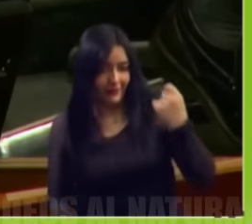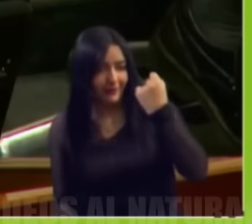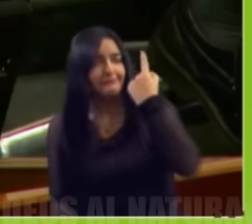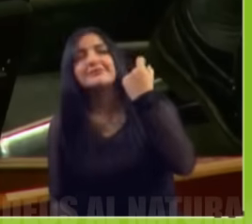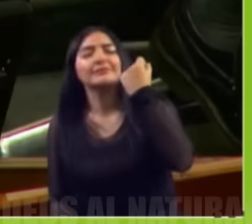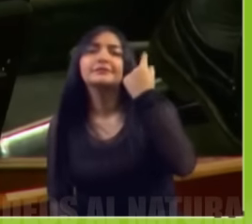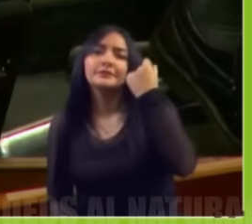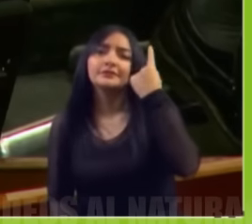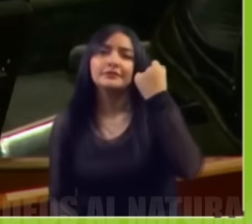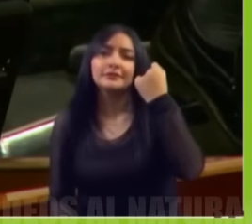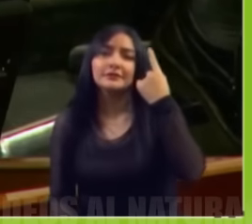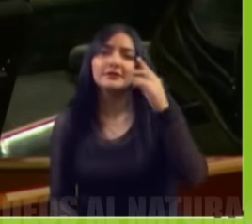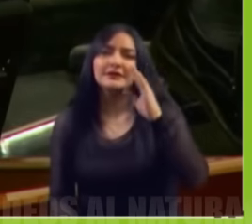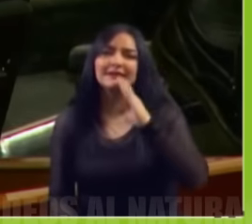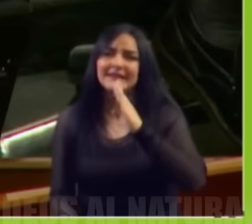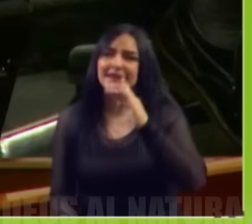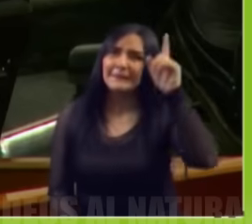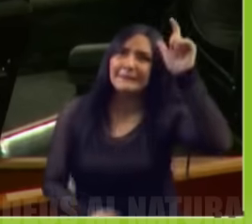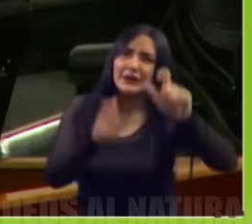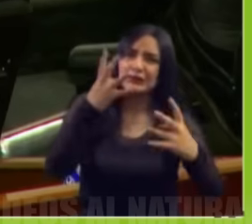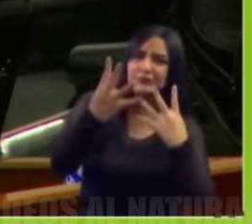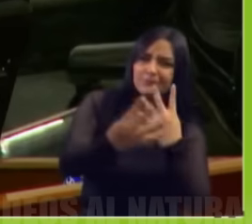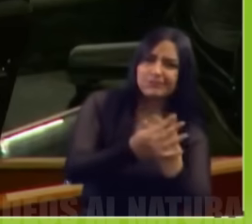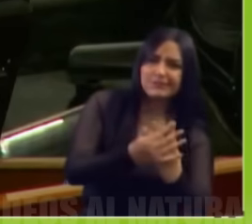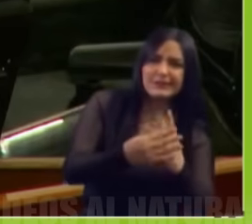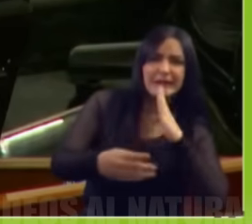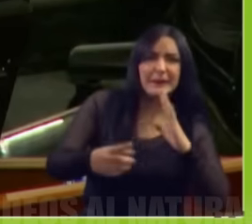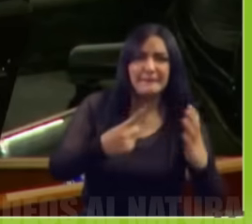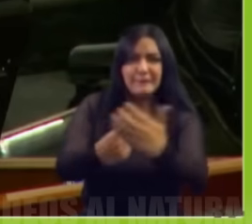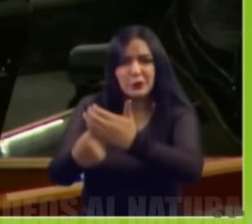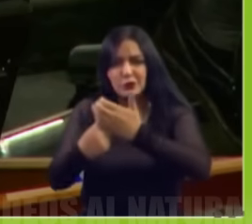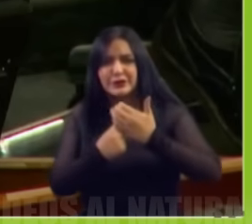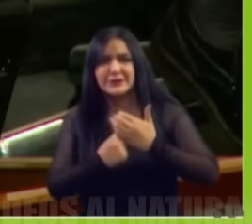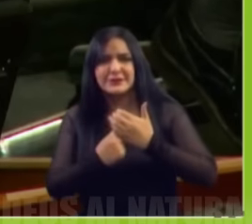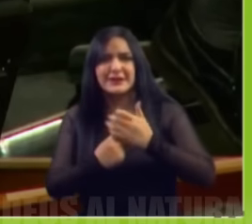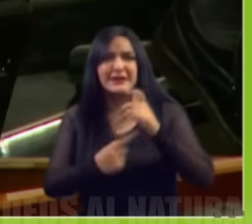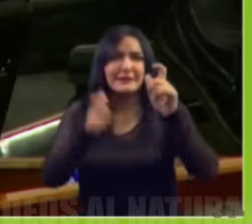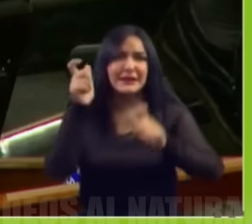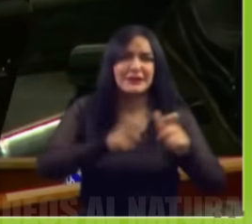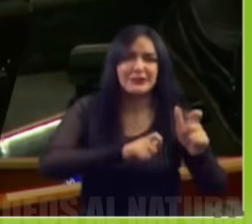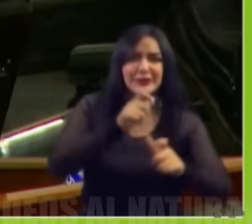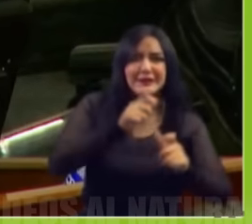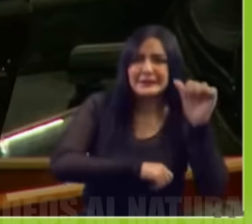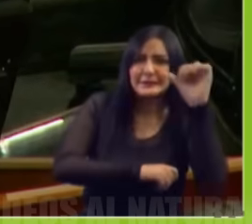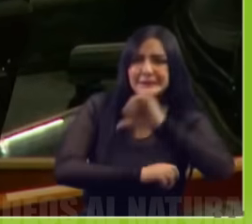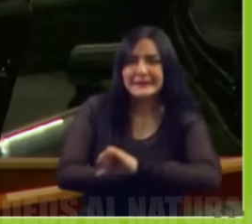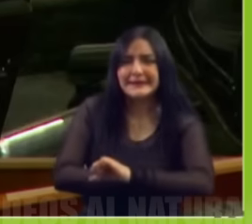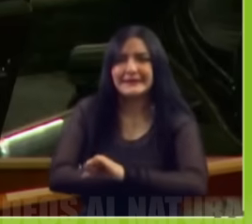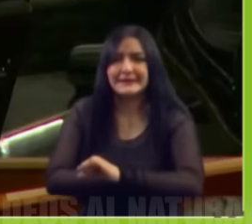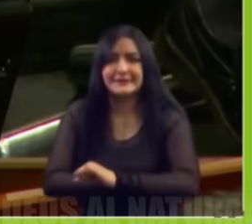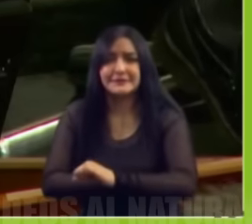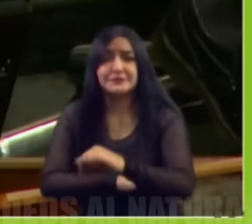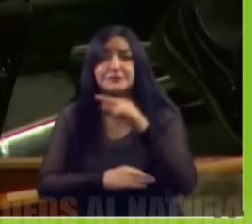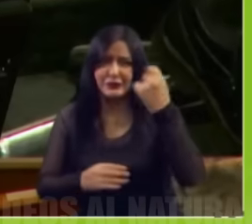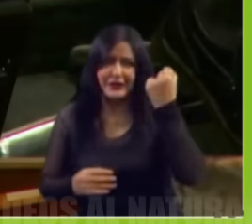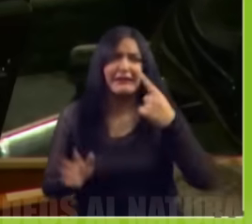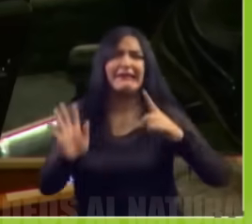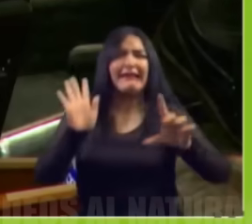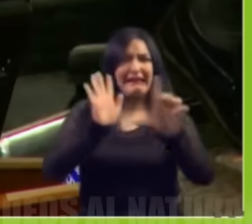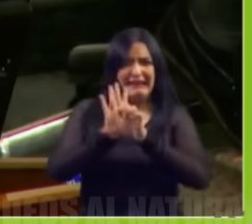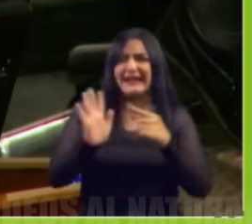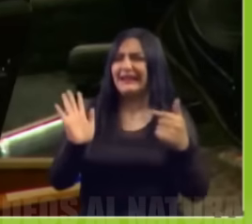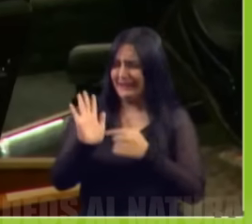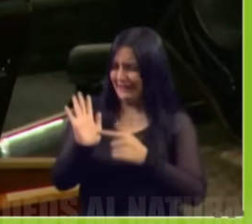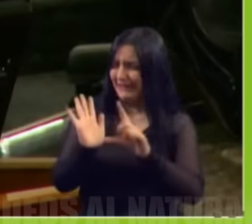defensa de los bandidos y la protección a los delincuentes. Ahora es que yo entiendo esa ley de sujeción